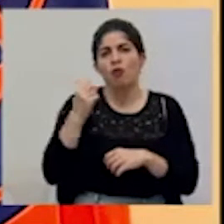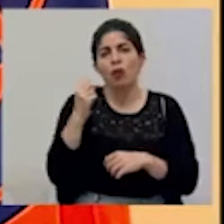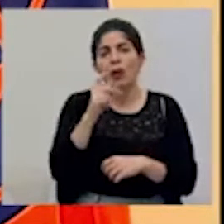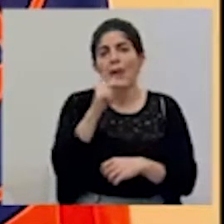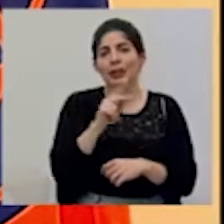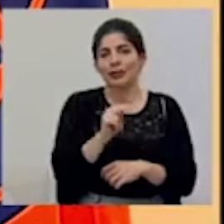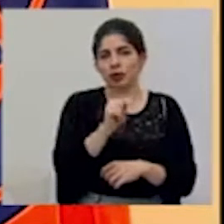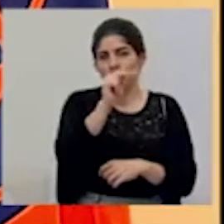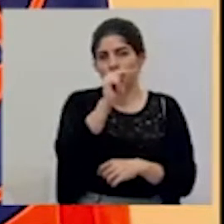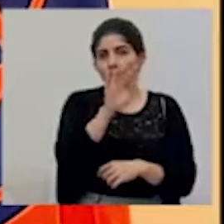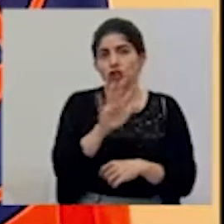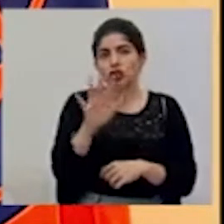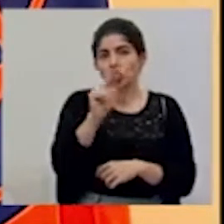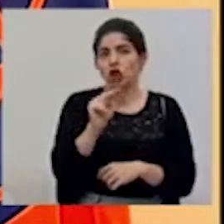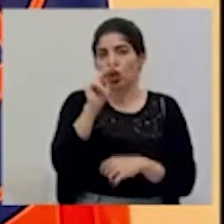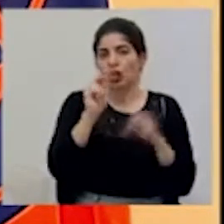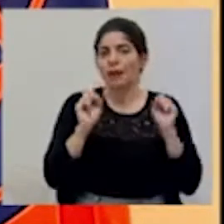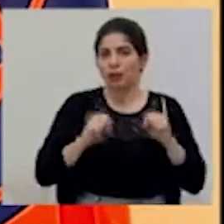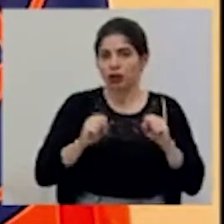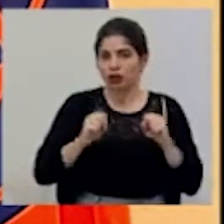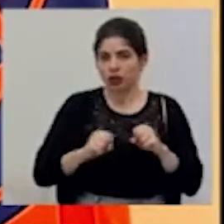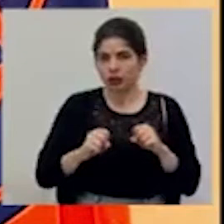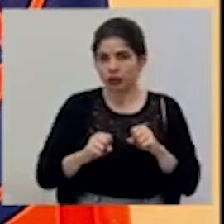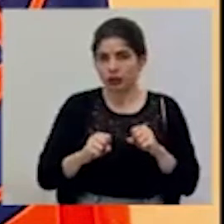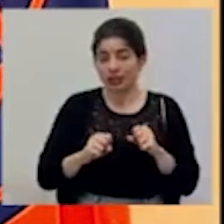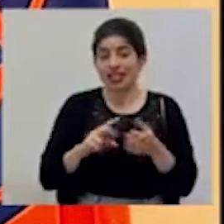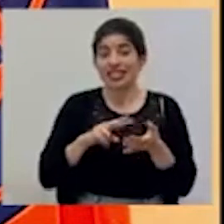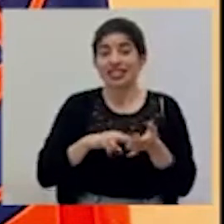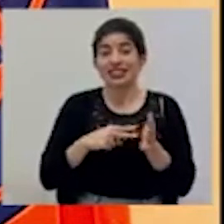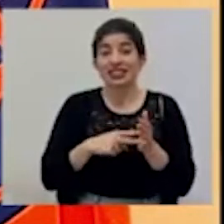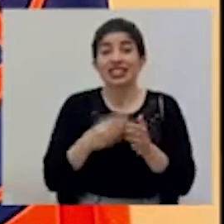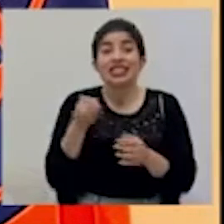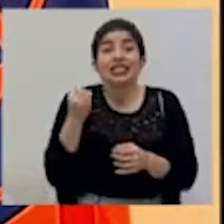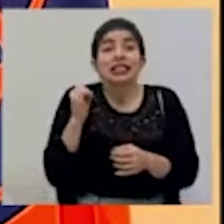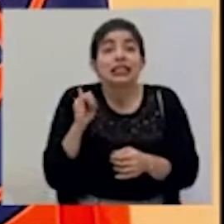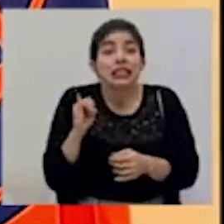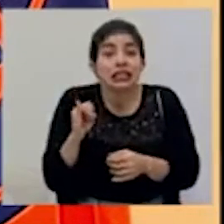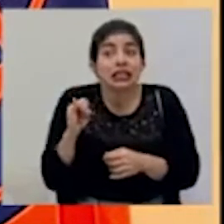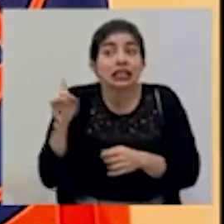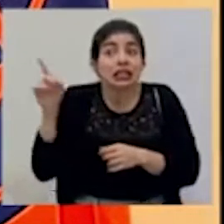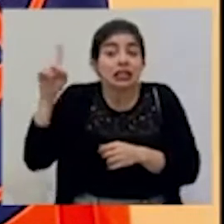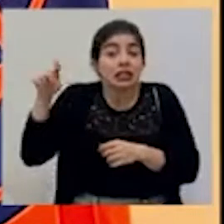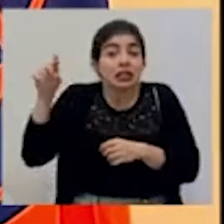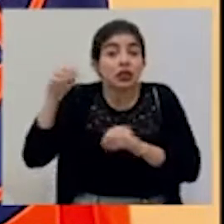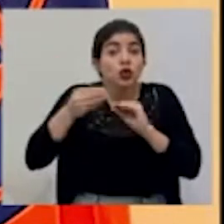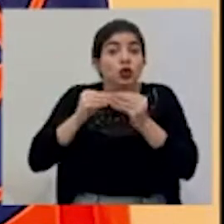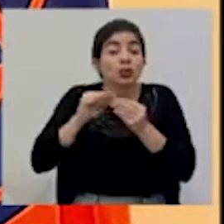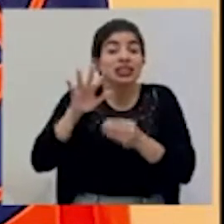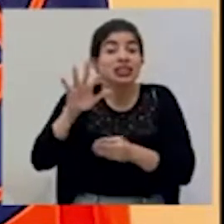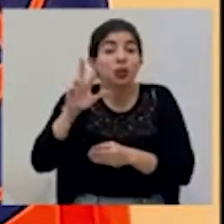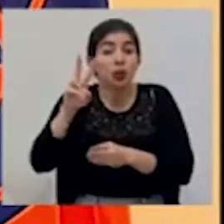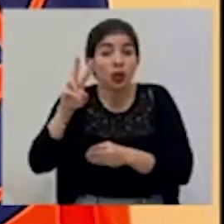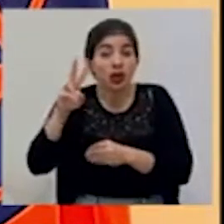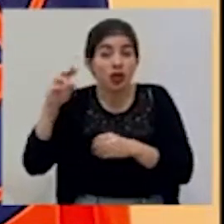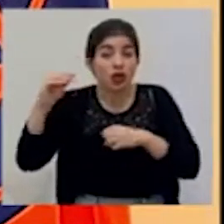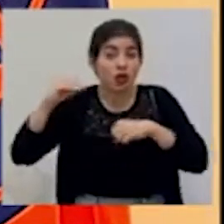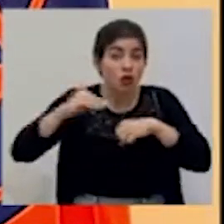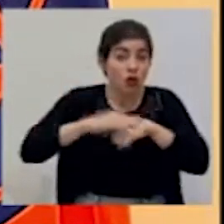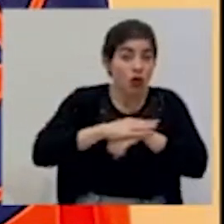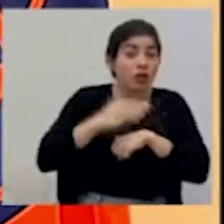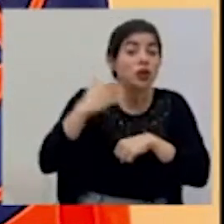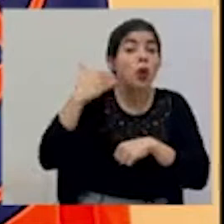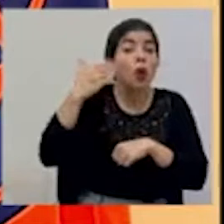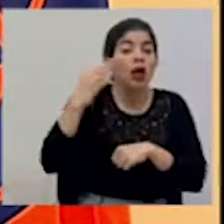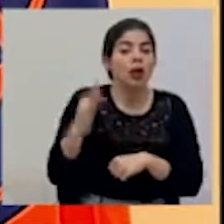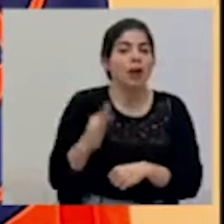y la zona norte. Repito, de ejercer alguna influencia esta onda tropical número 52, sería a partir de la